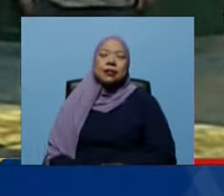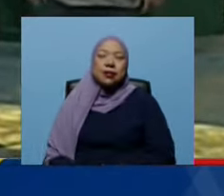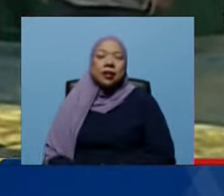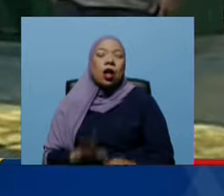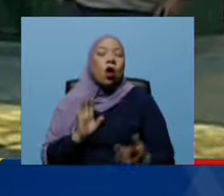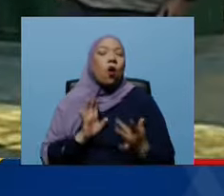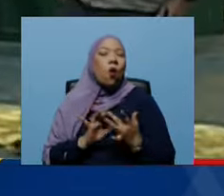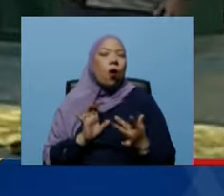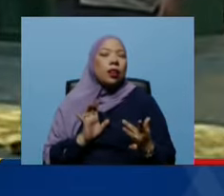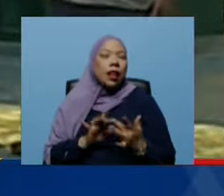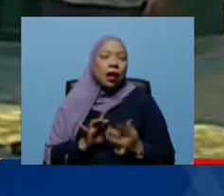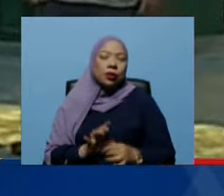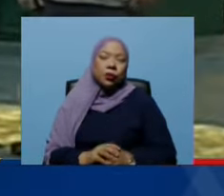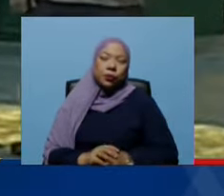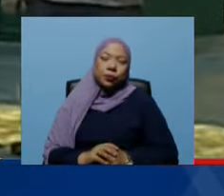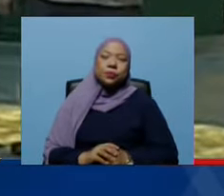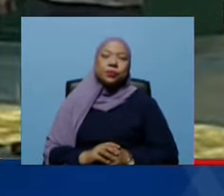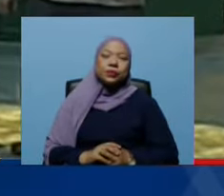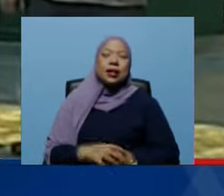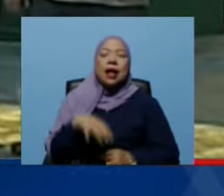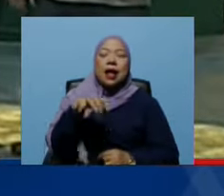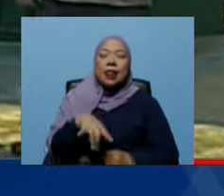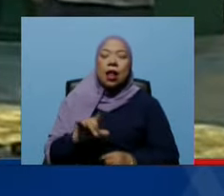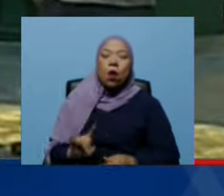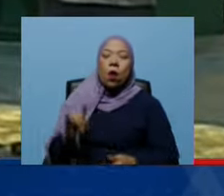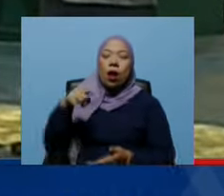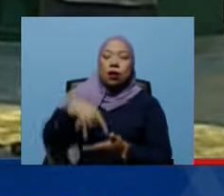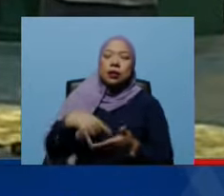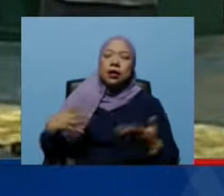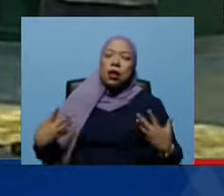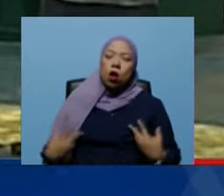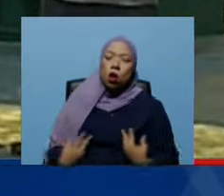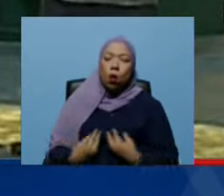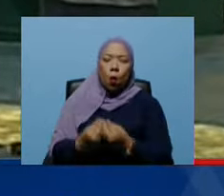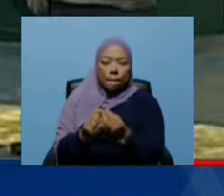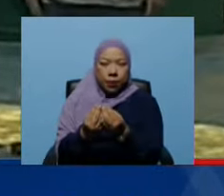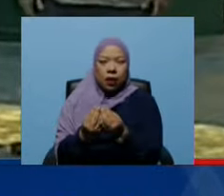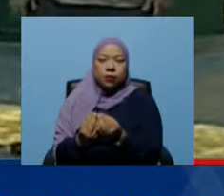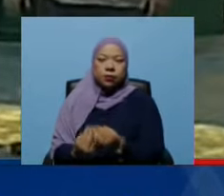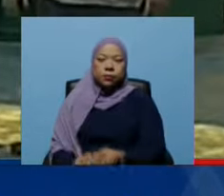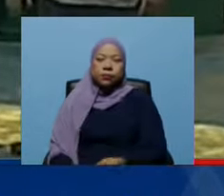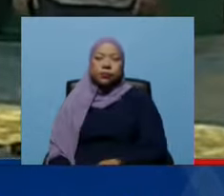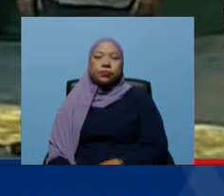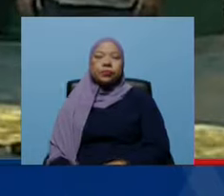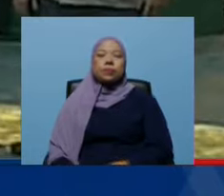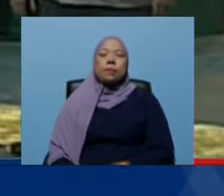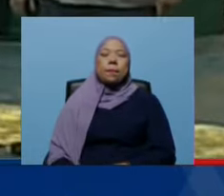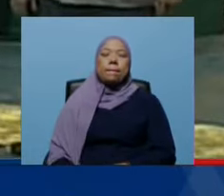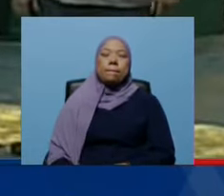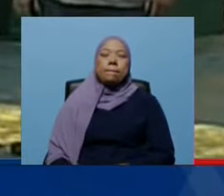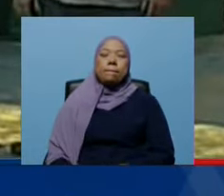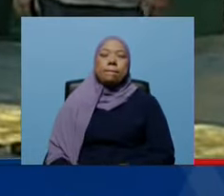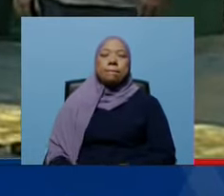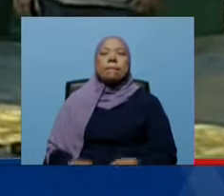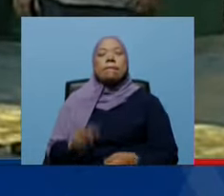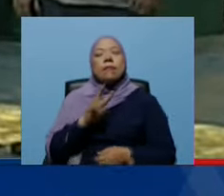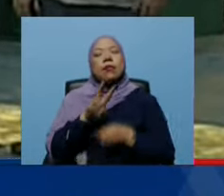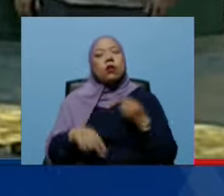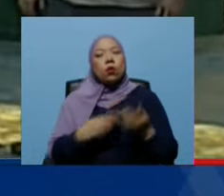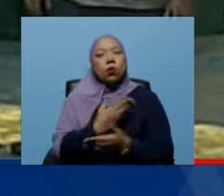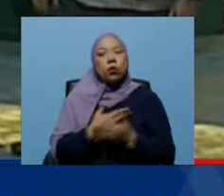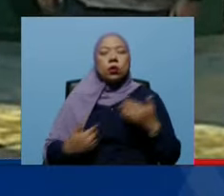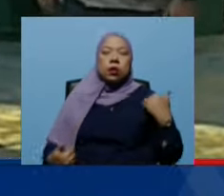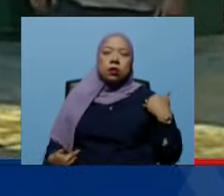pase. Aquí en el estado Carabobo me acompañan el mayor general Rodríguez Cabello, vicepresidente de la